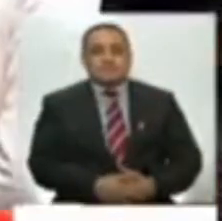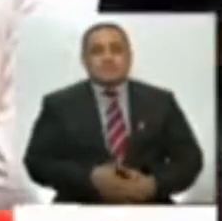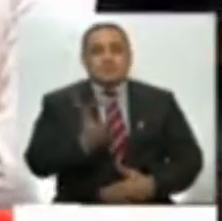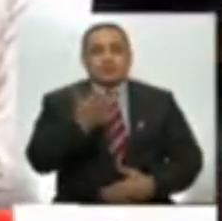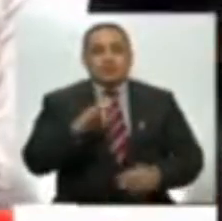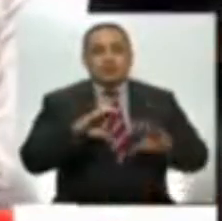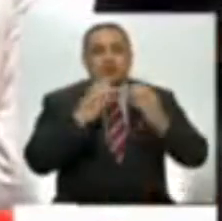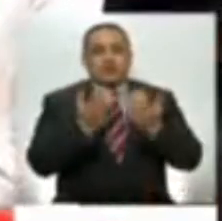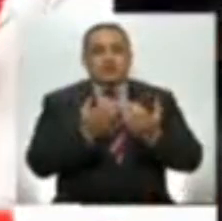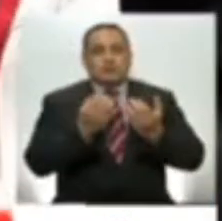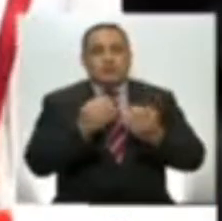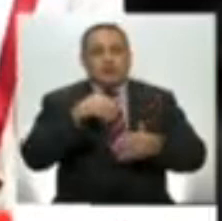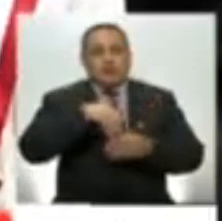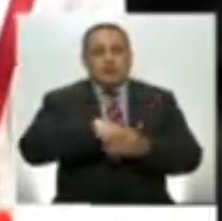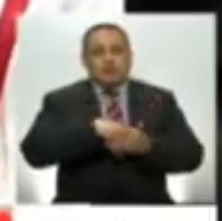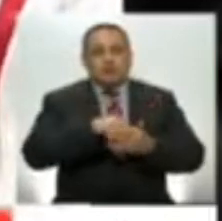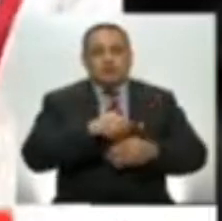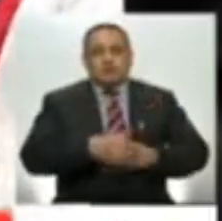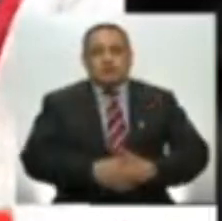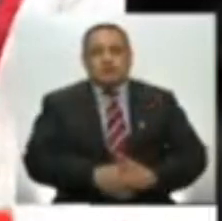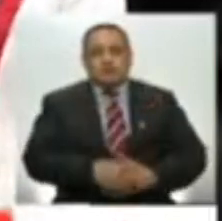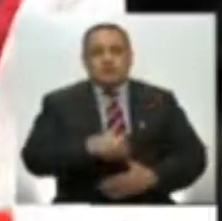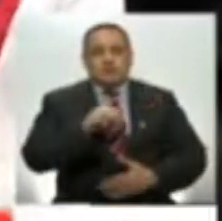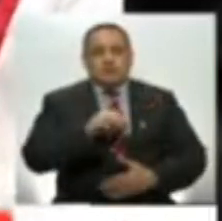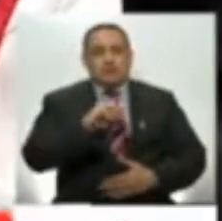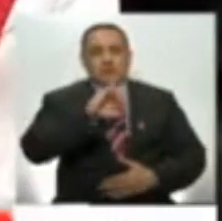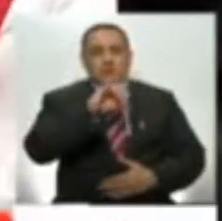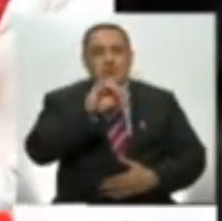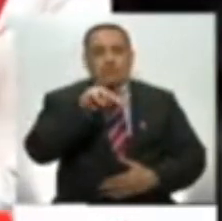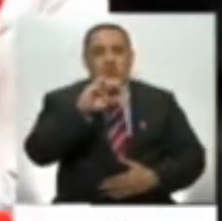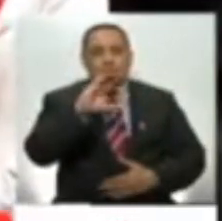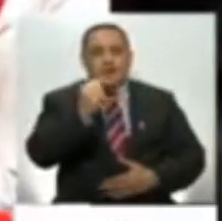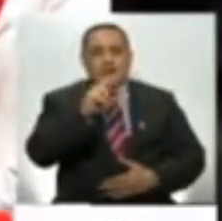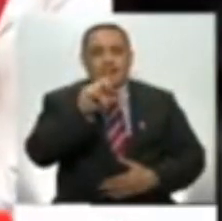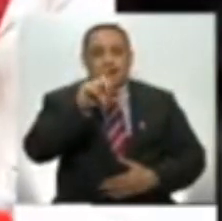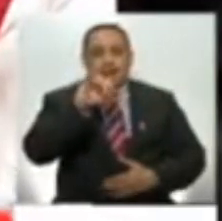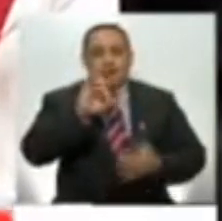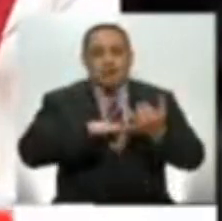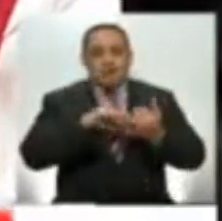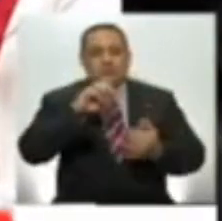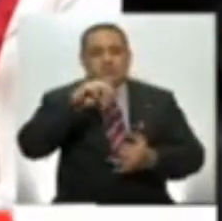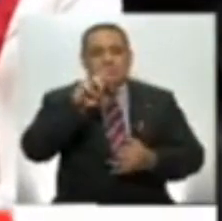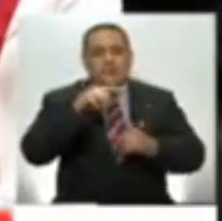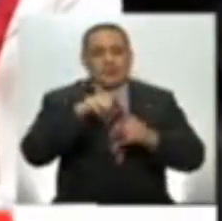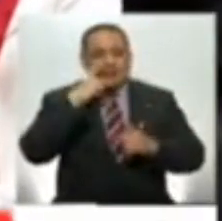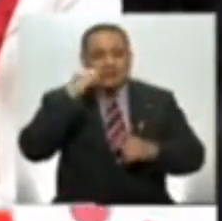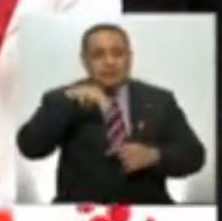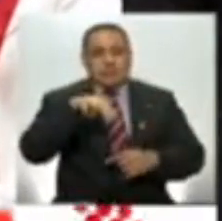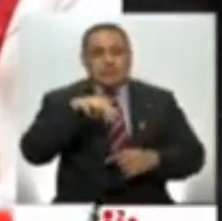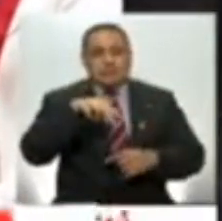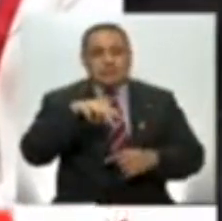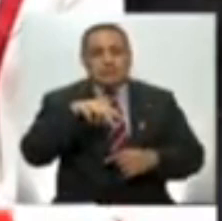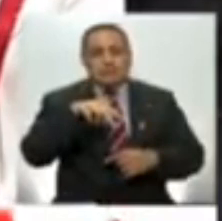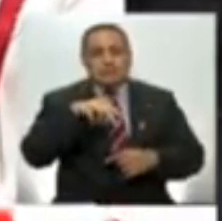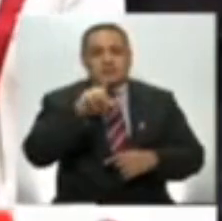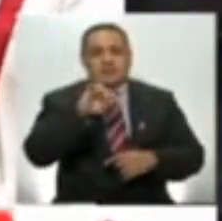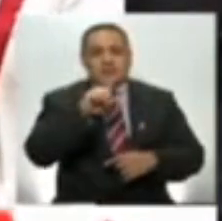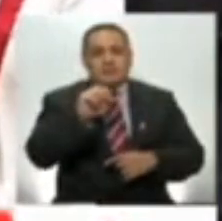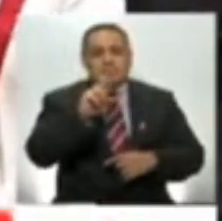Señor congresista electo, Juan Carlos Martín Lizarzaburu,